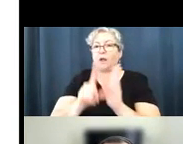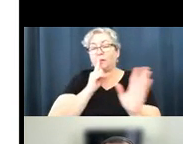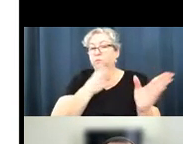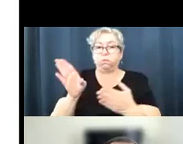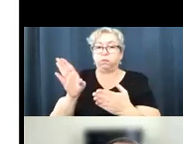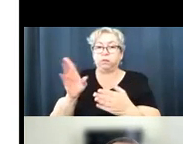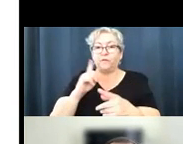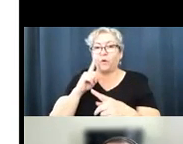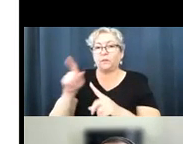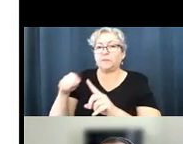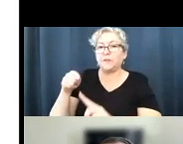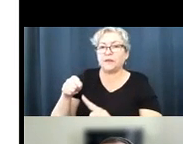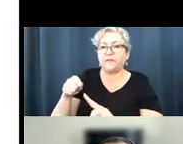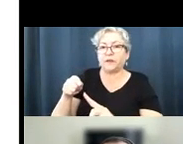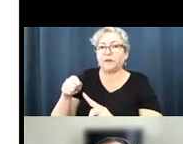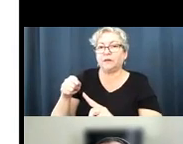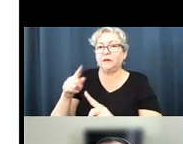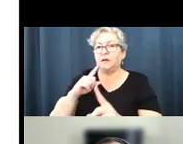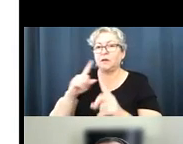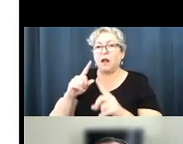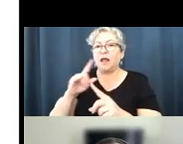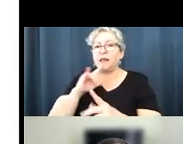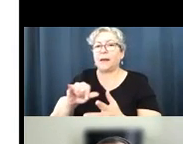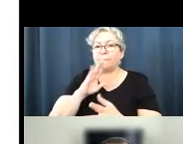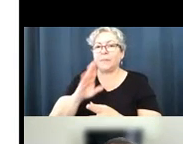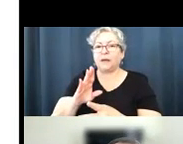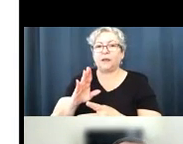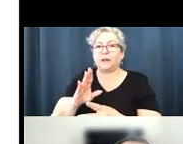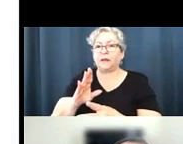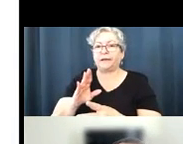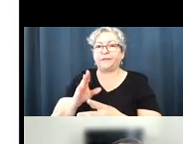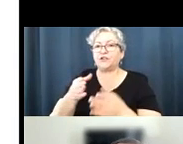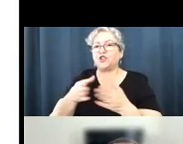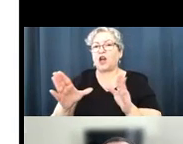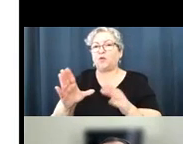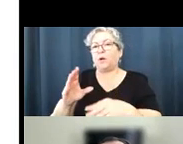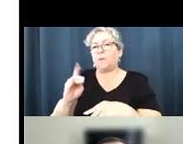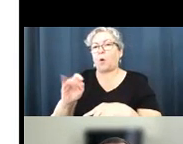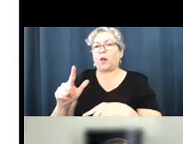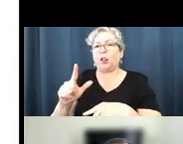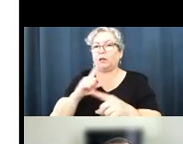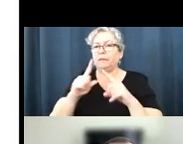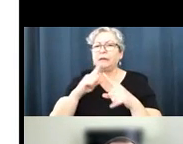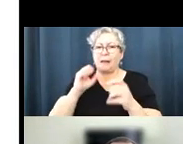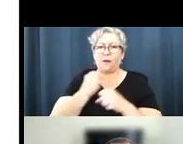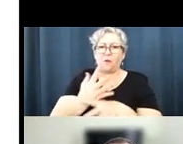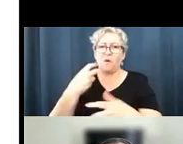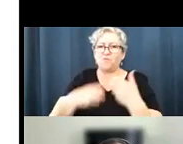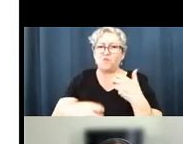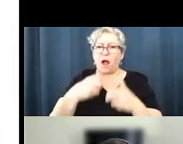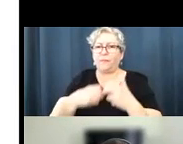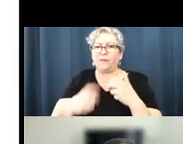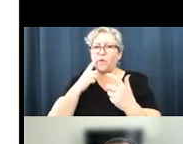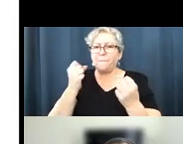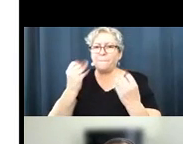donde le dirige a usted el enfoque específico, los light boxes, las cajas de luces. Y esos, los diálogos de los móviles, esos